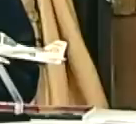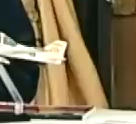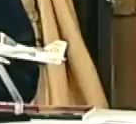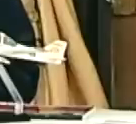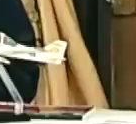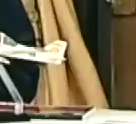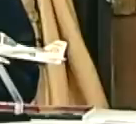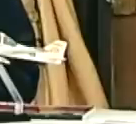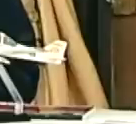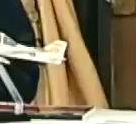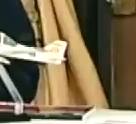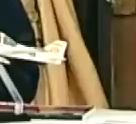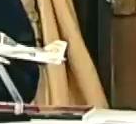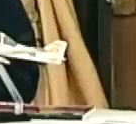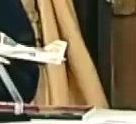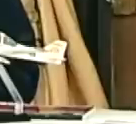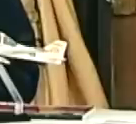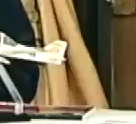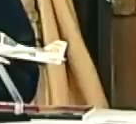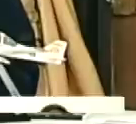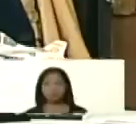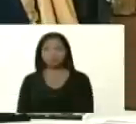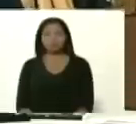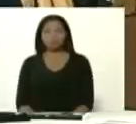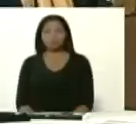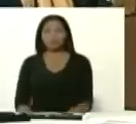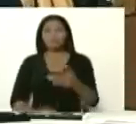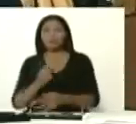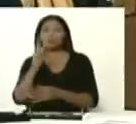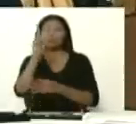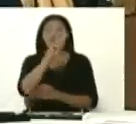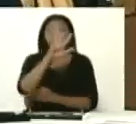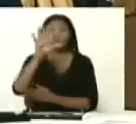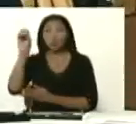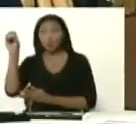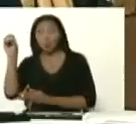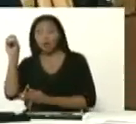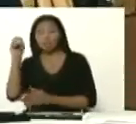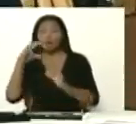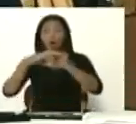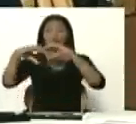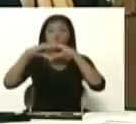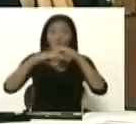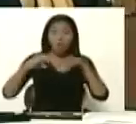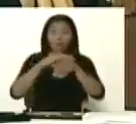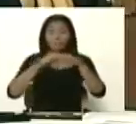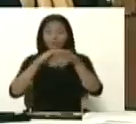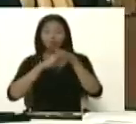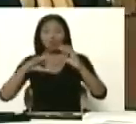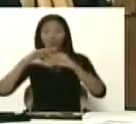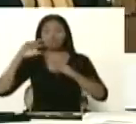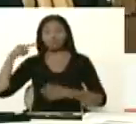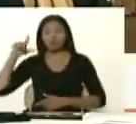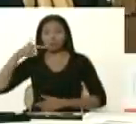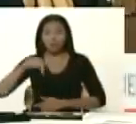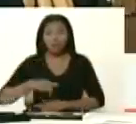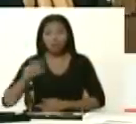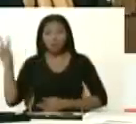decir, hoy vamos a lanzar más de 250 autobuses de la gran misión Transporte